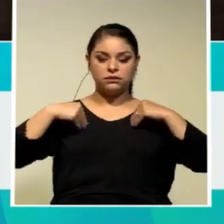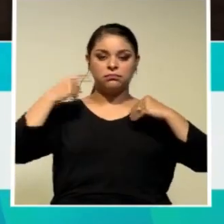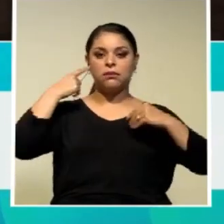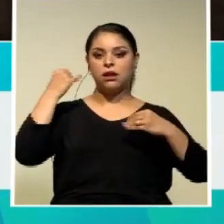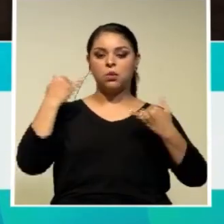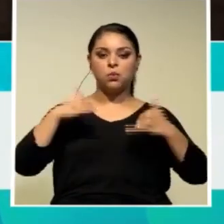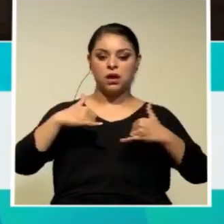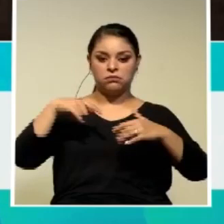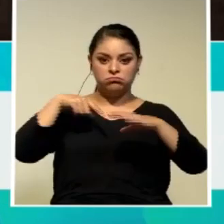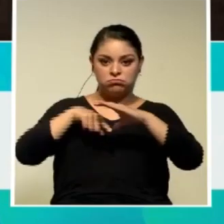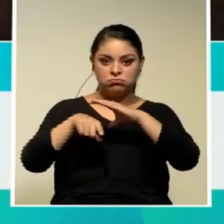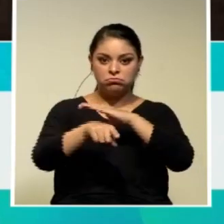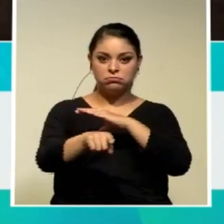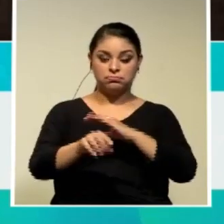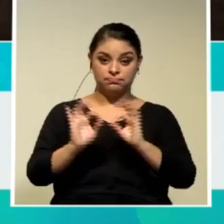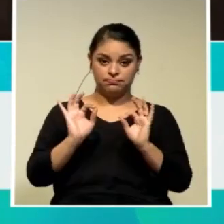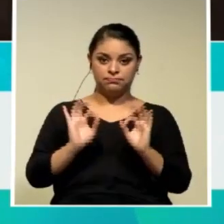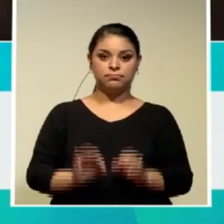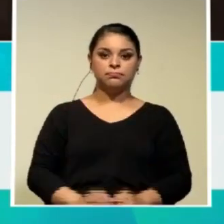empezar.